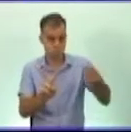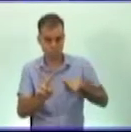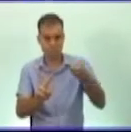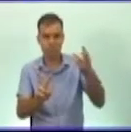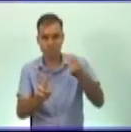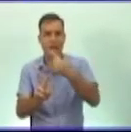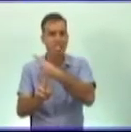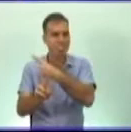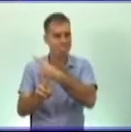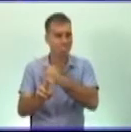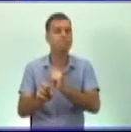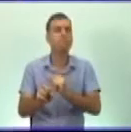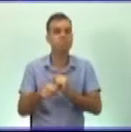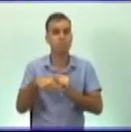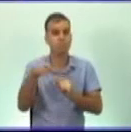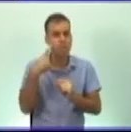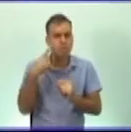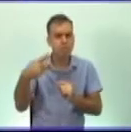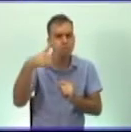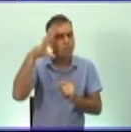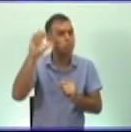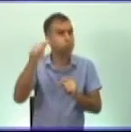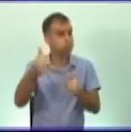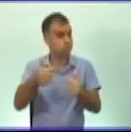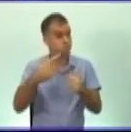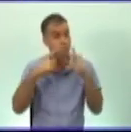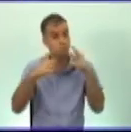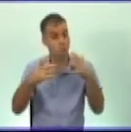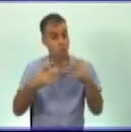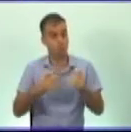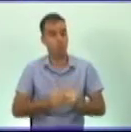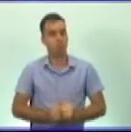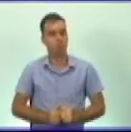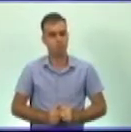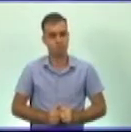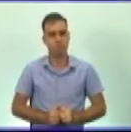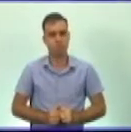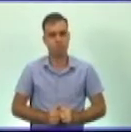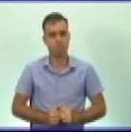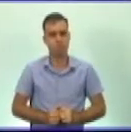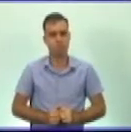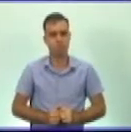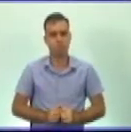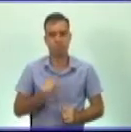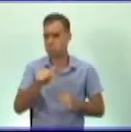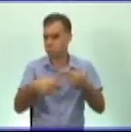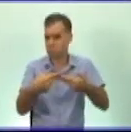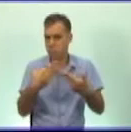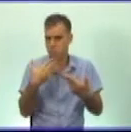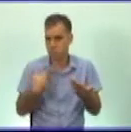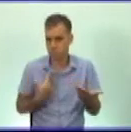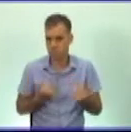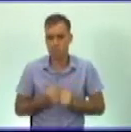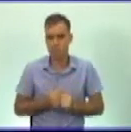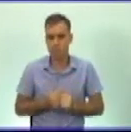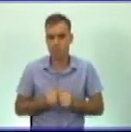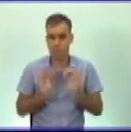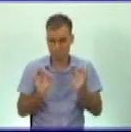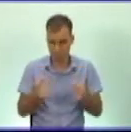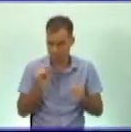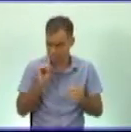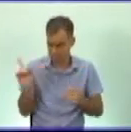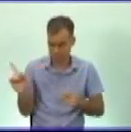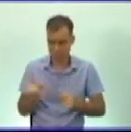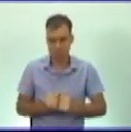importante que ustedes hayan interpretado correctamente el enunciado del ejercicio. Vamos a ver. Tenemos ahí de nuevamente el